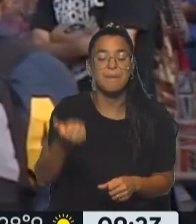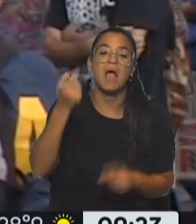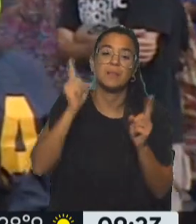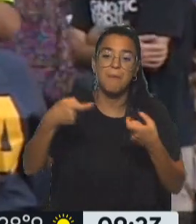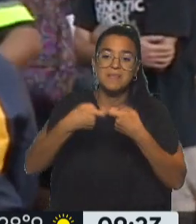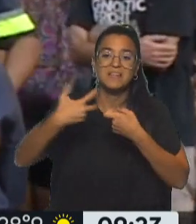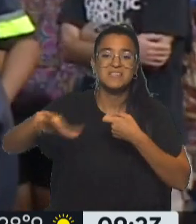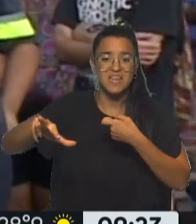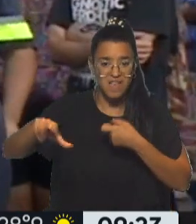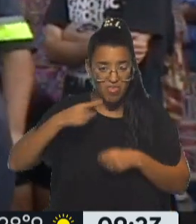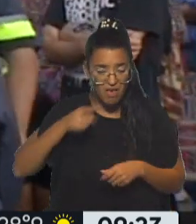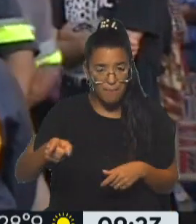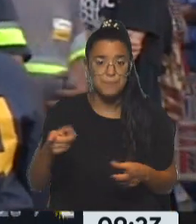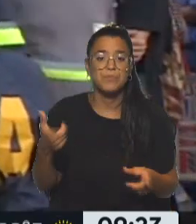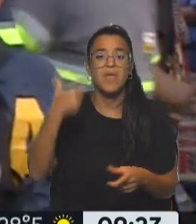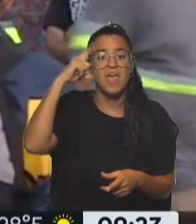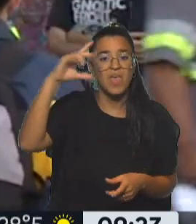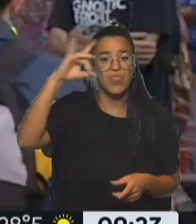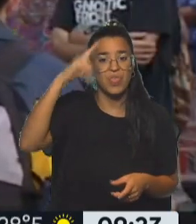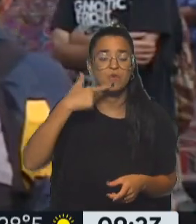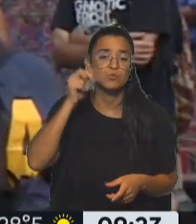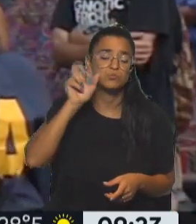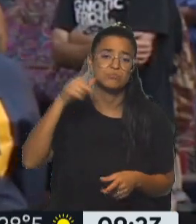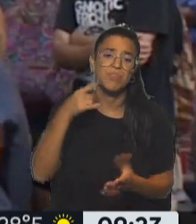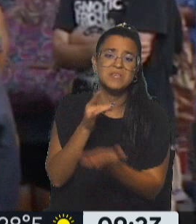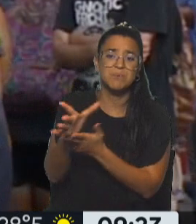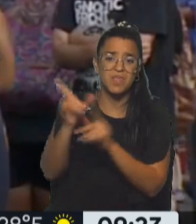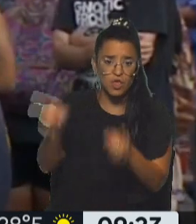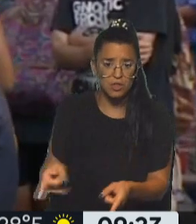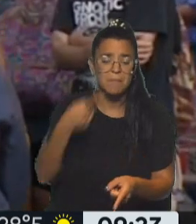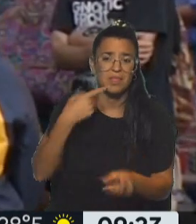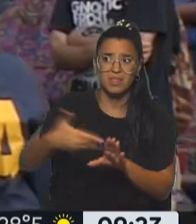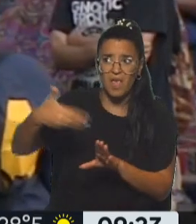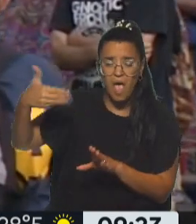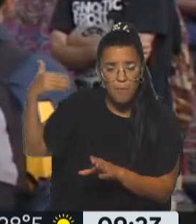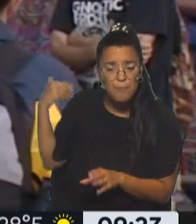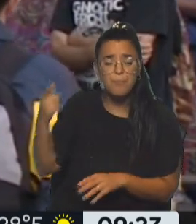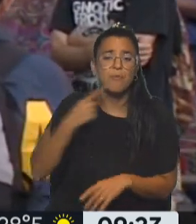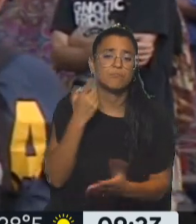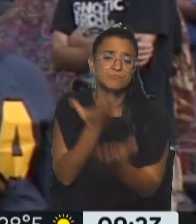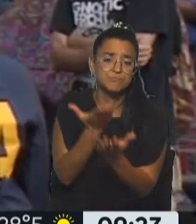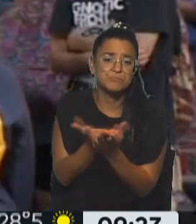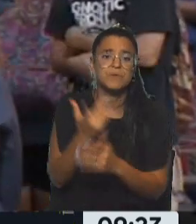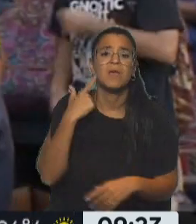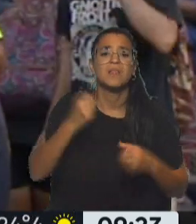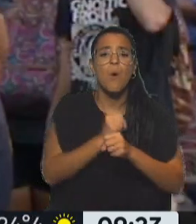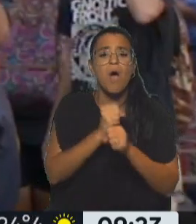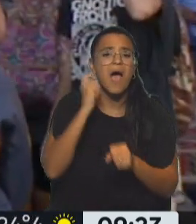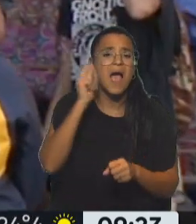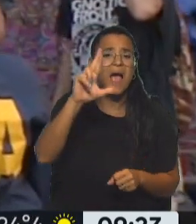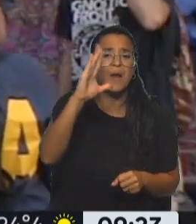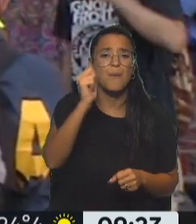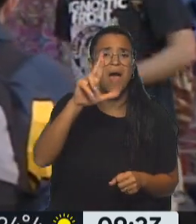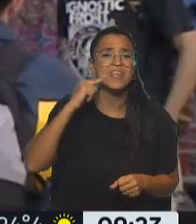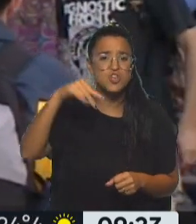tercerizada de Sur, que han sido despedidos también hace tiempo y están reclamando, trabajadores de Garbarino y los